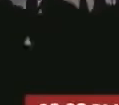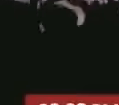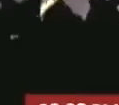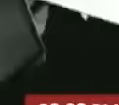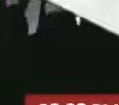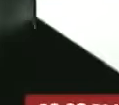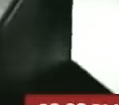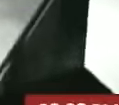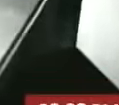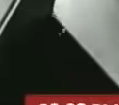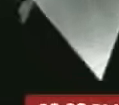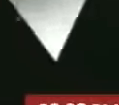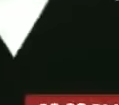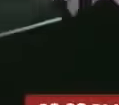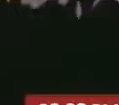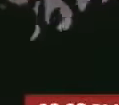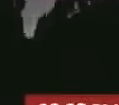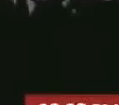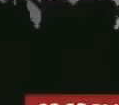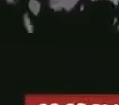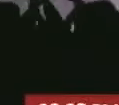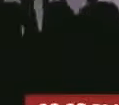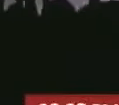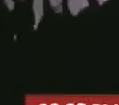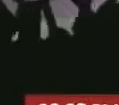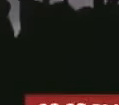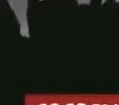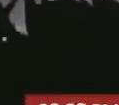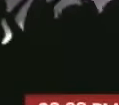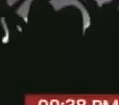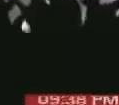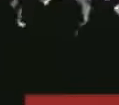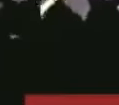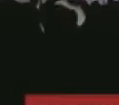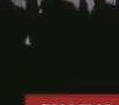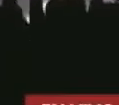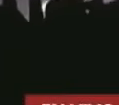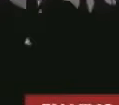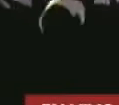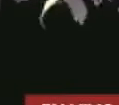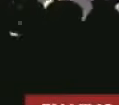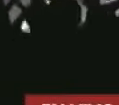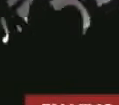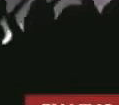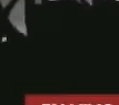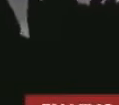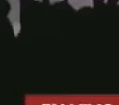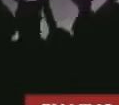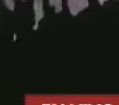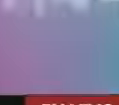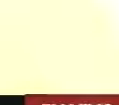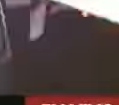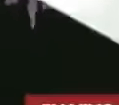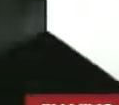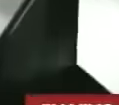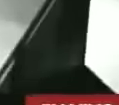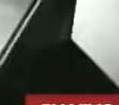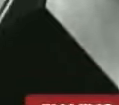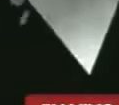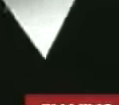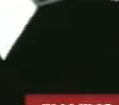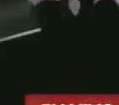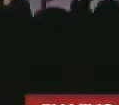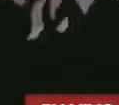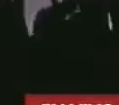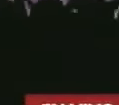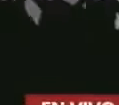primer contacto en un escenario como este, un poquito más de seguridad. Entonces, si te lo